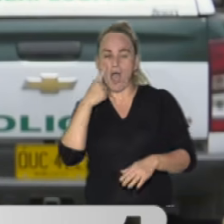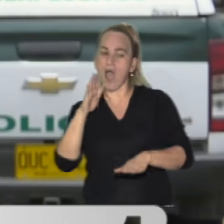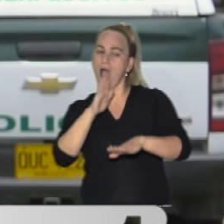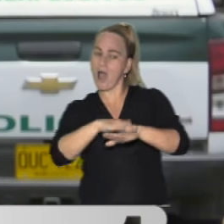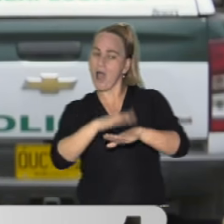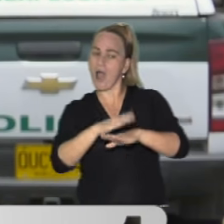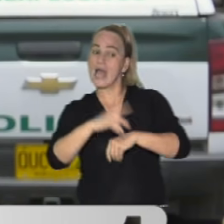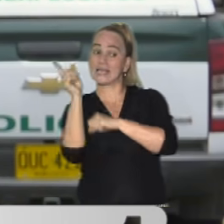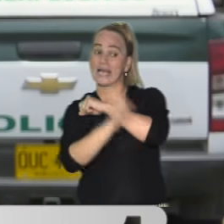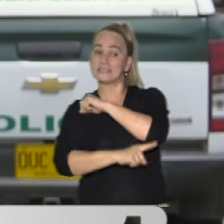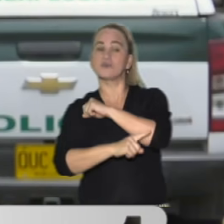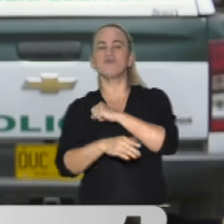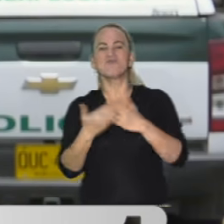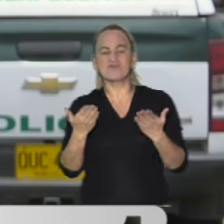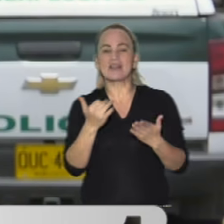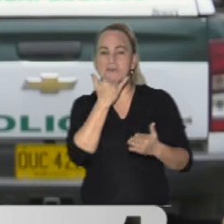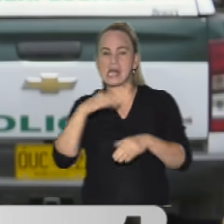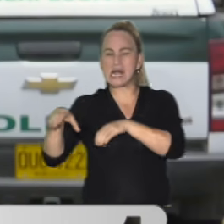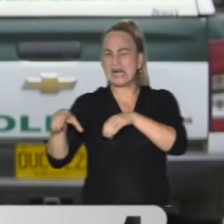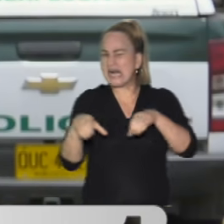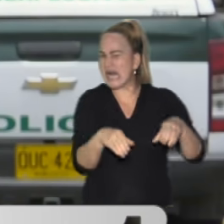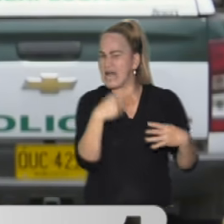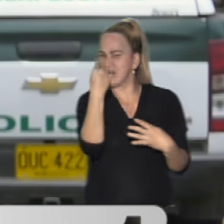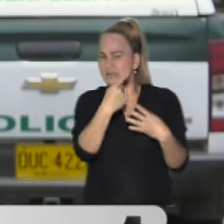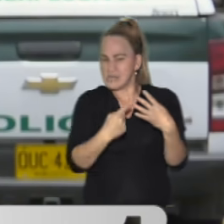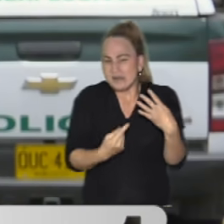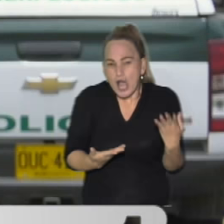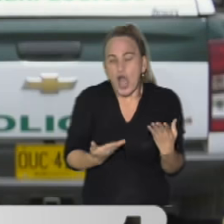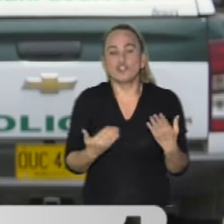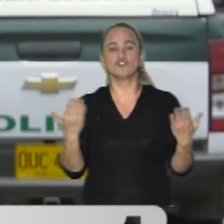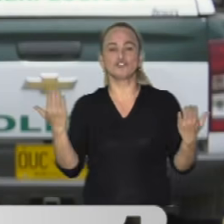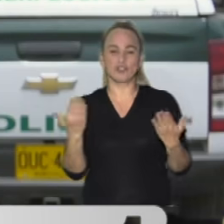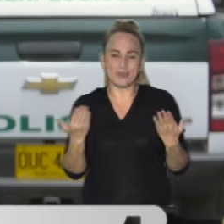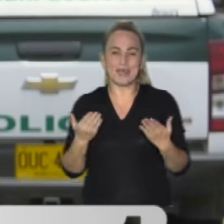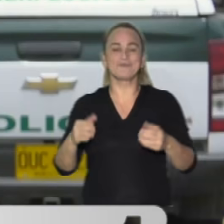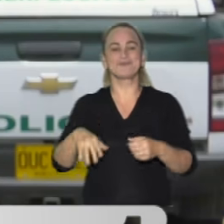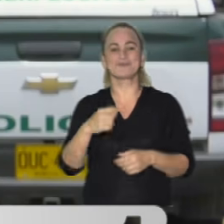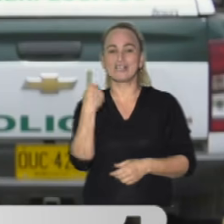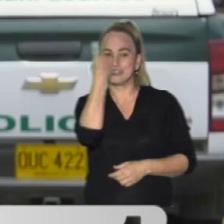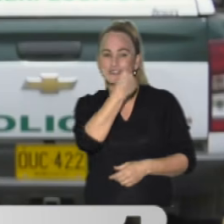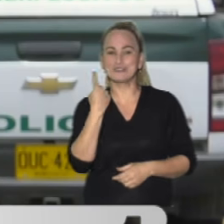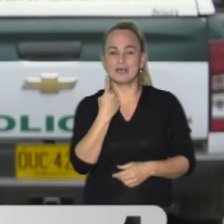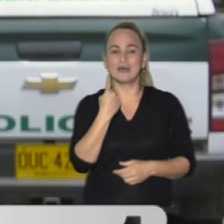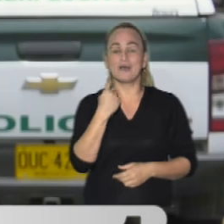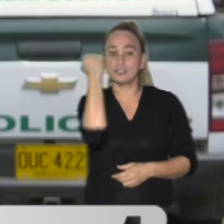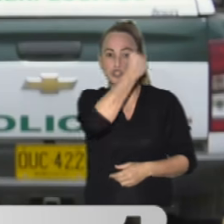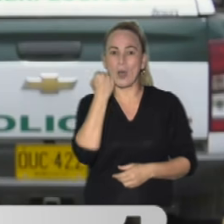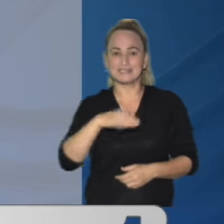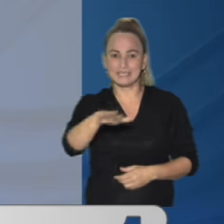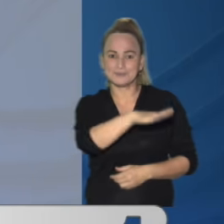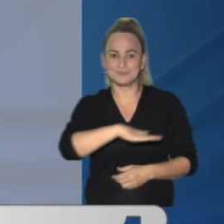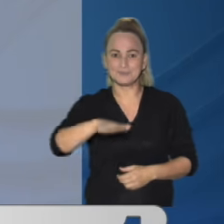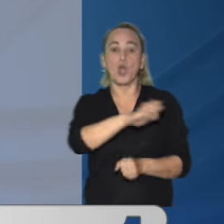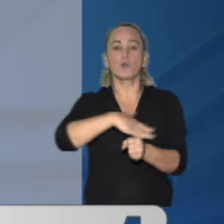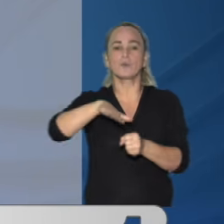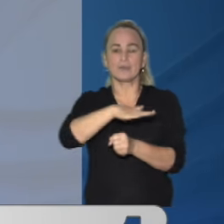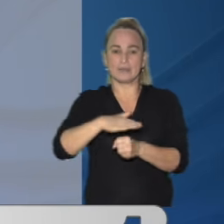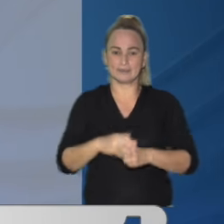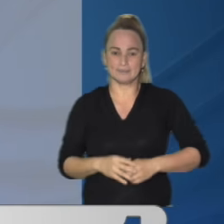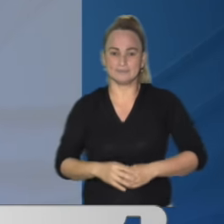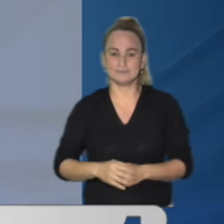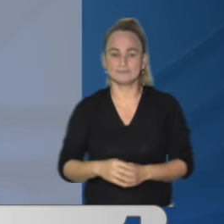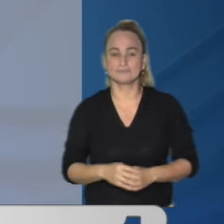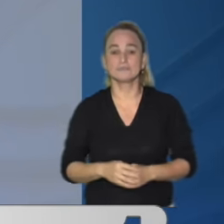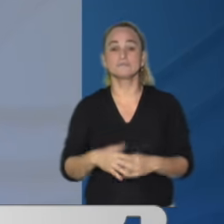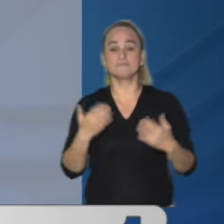señalados y también responsables de diferentes actos vandálicos ocurridos en el municipio de Soacha, Cundinamarca. Ahí la pueden ver acá en